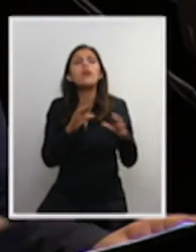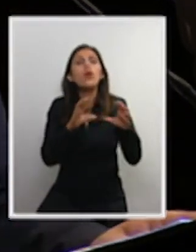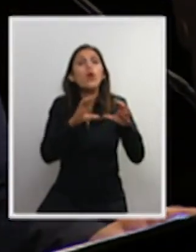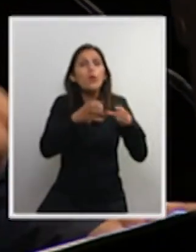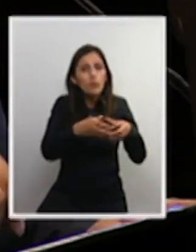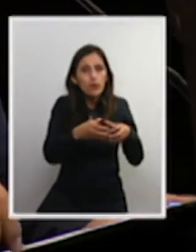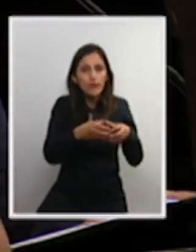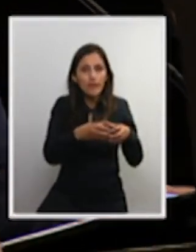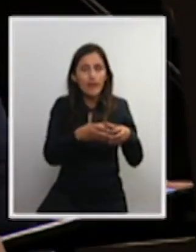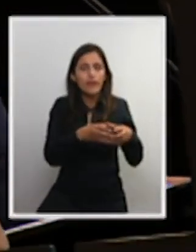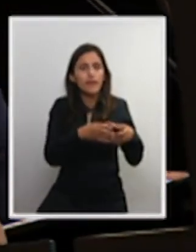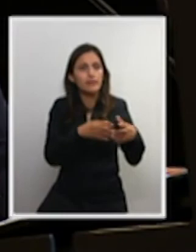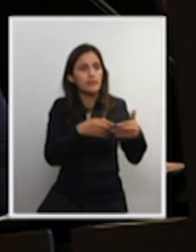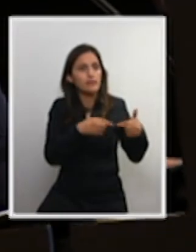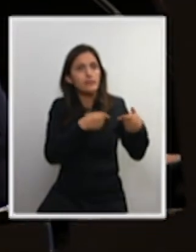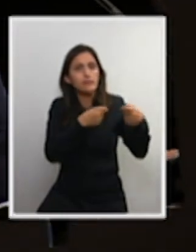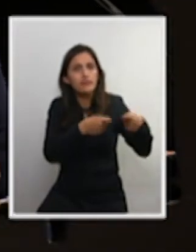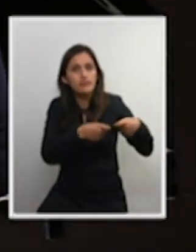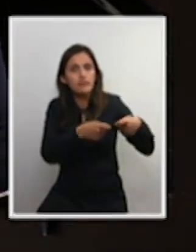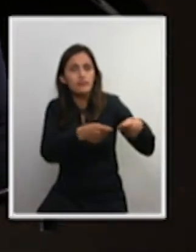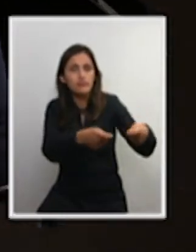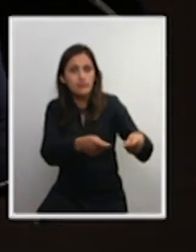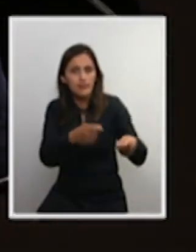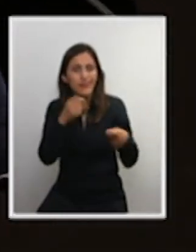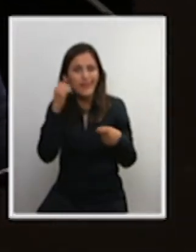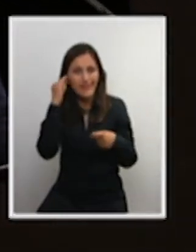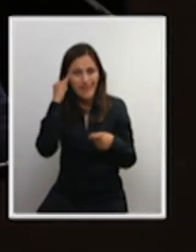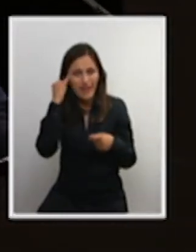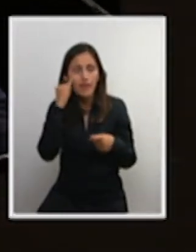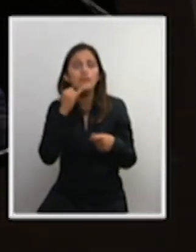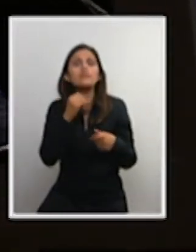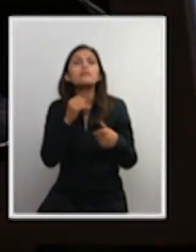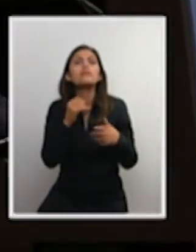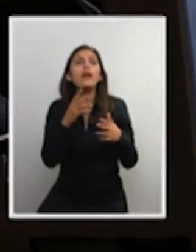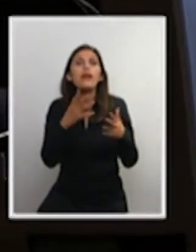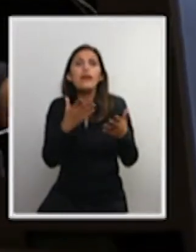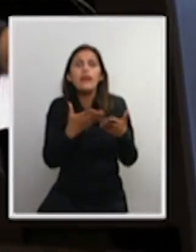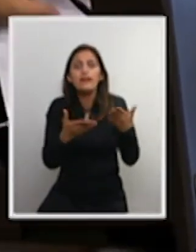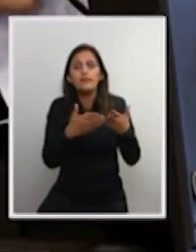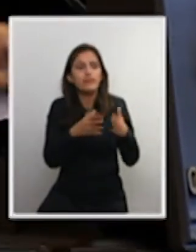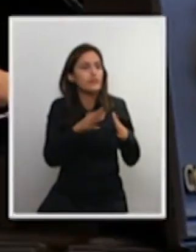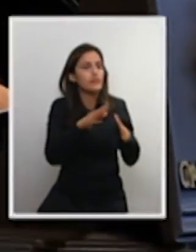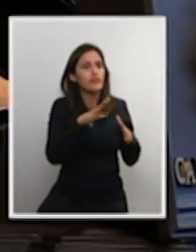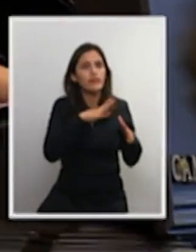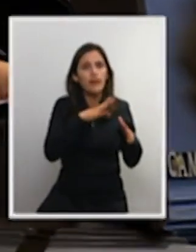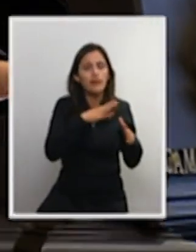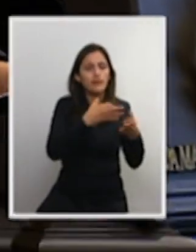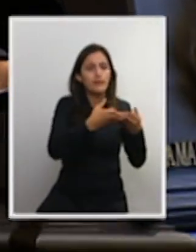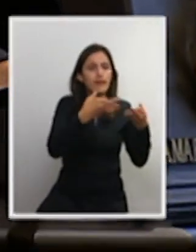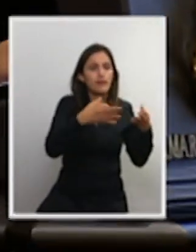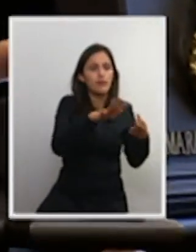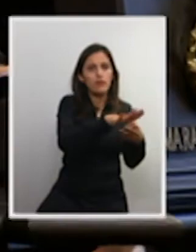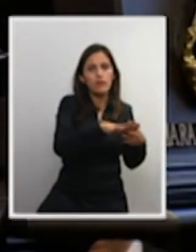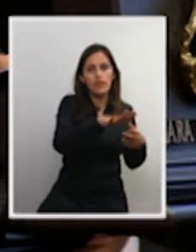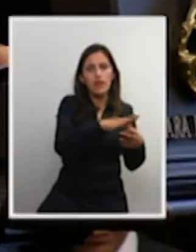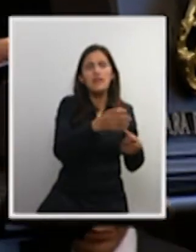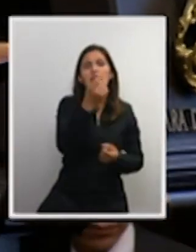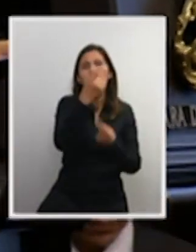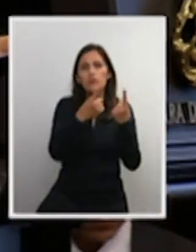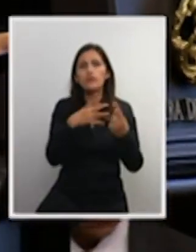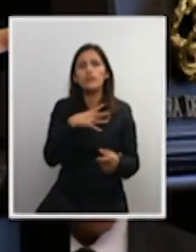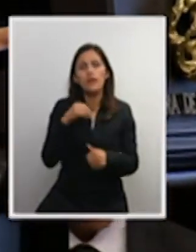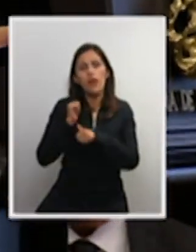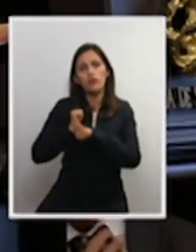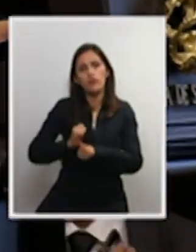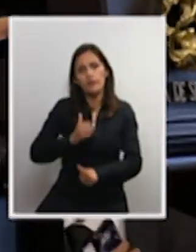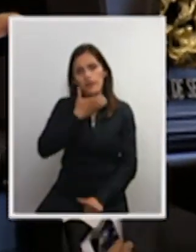los propios pueblos históricamente. Tuvimos un proceso de consulta histórico donde alrededor de 18,000